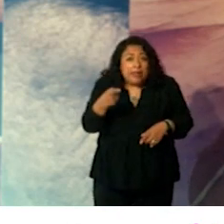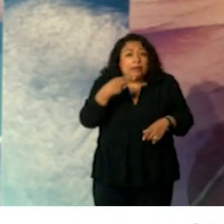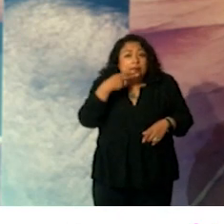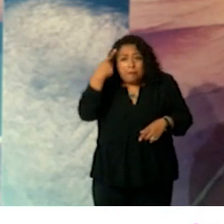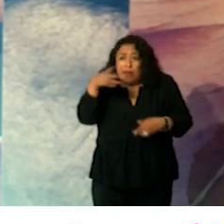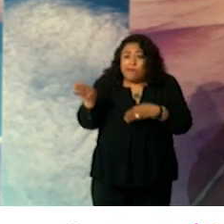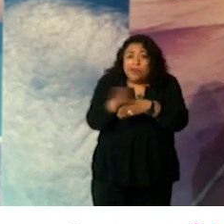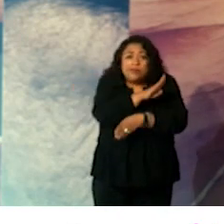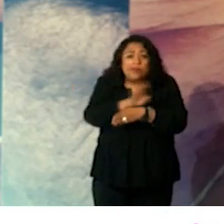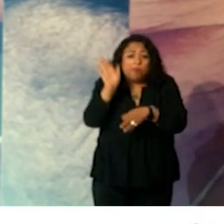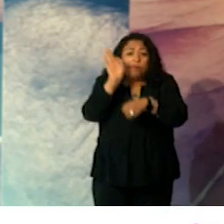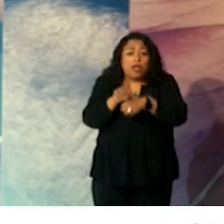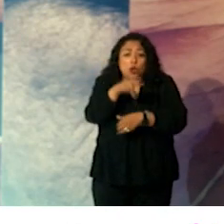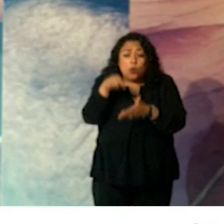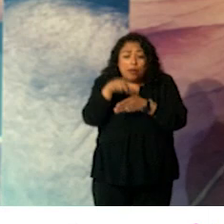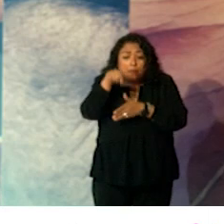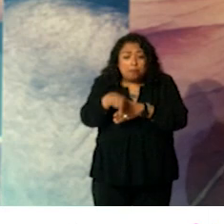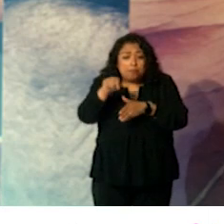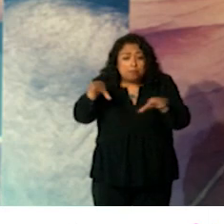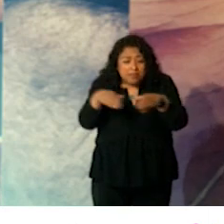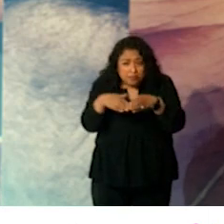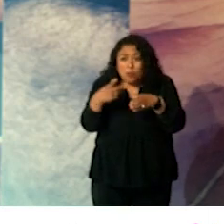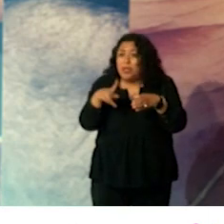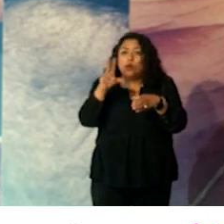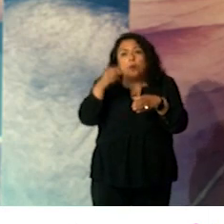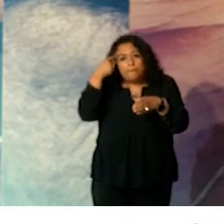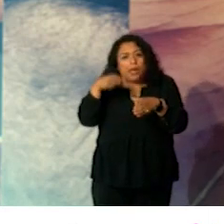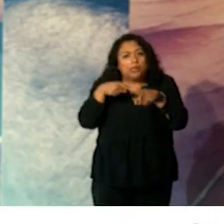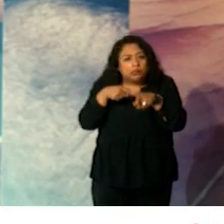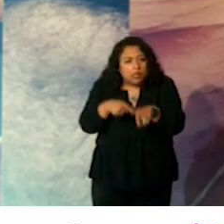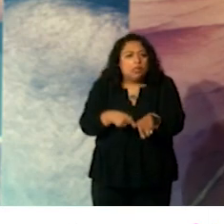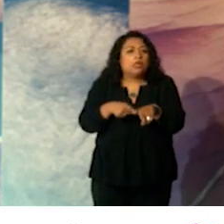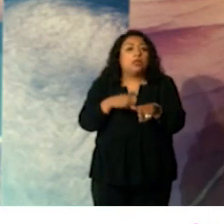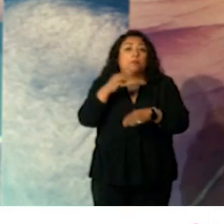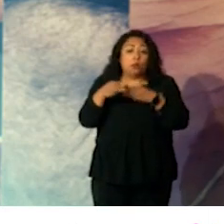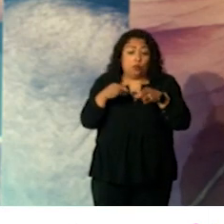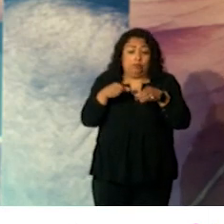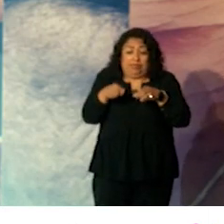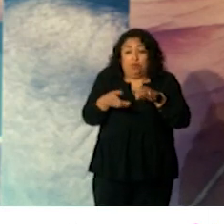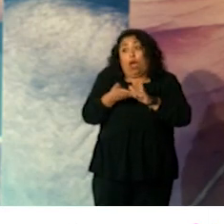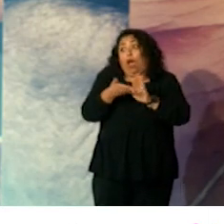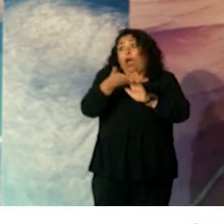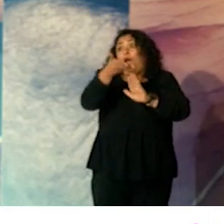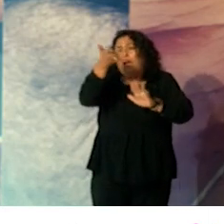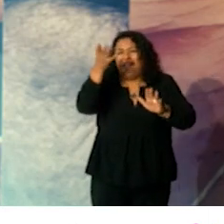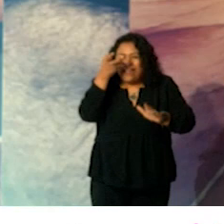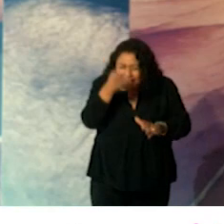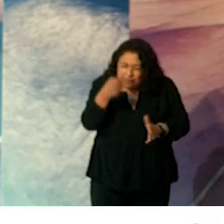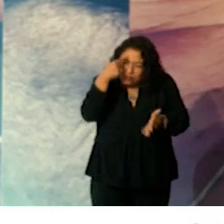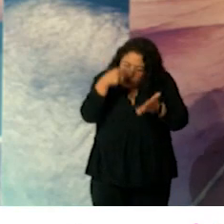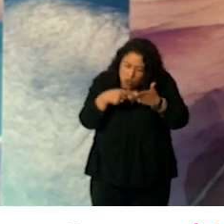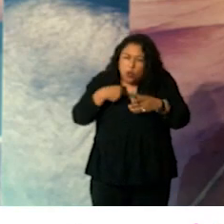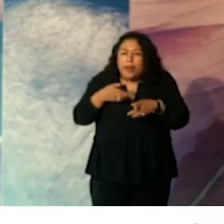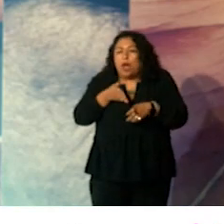para beneficiar las causas locales, pero no para seguir construyendo el mundo desde ahí. Y creo que hacia allá es hacia donde yo